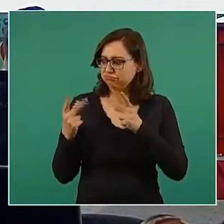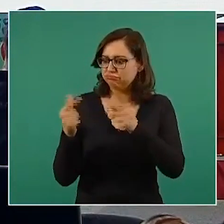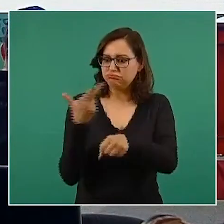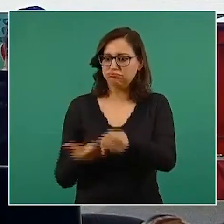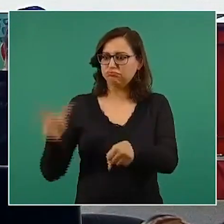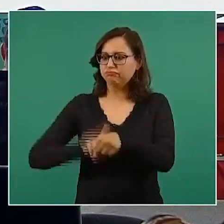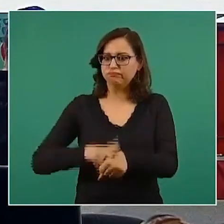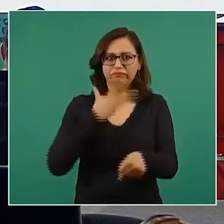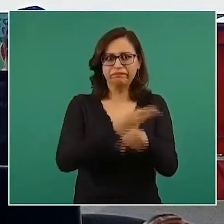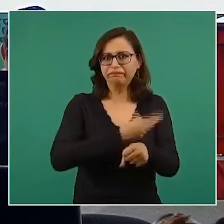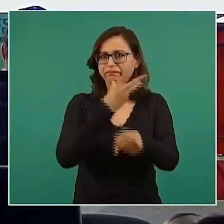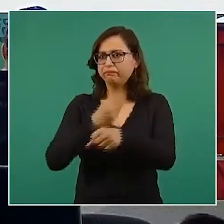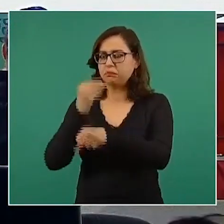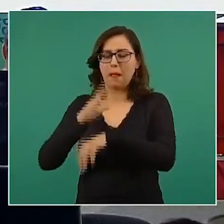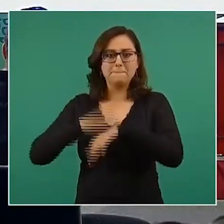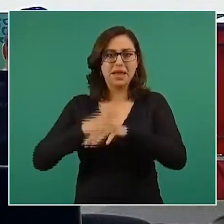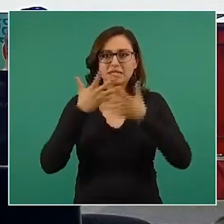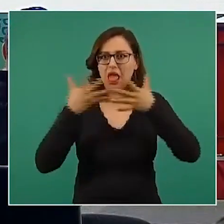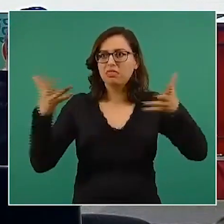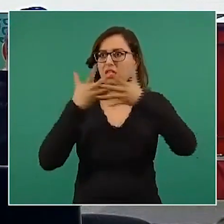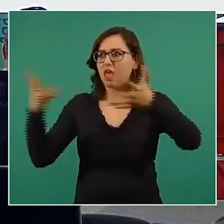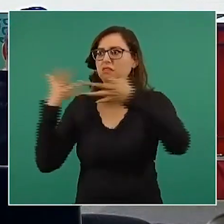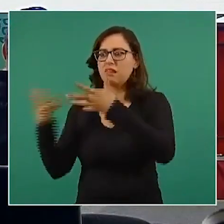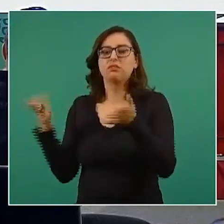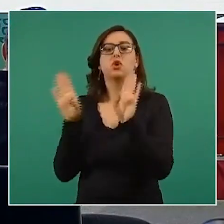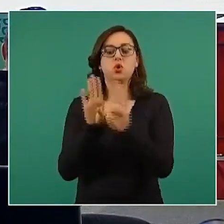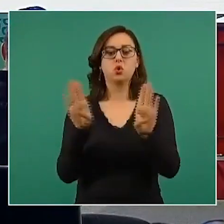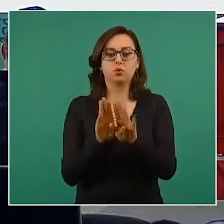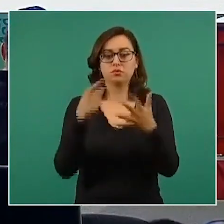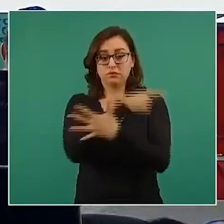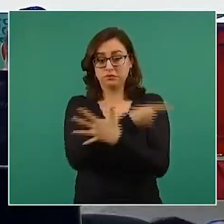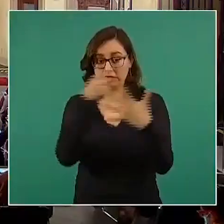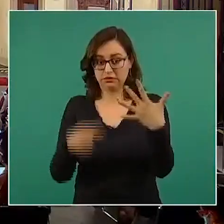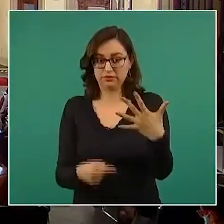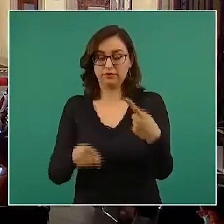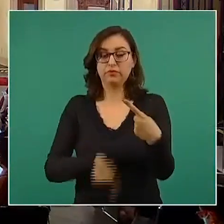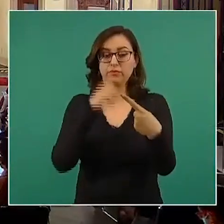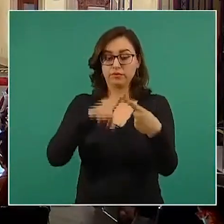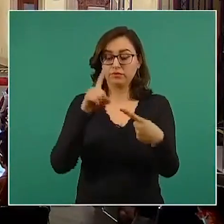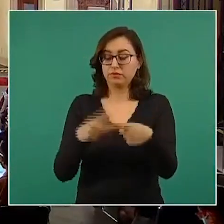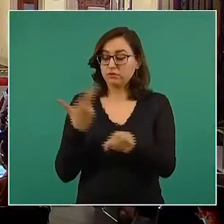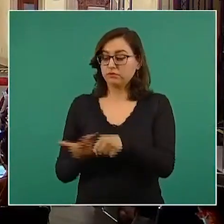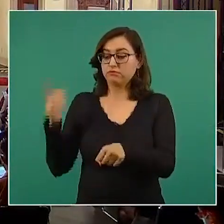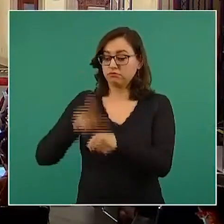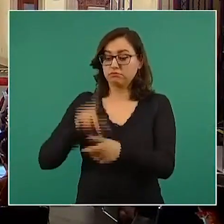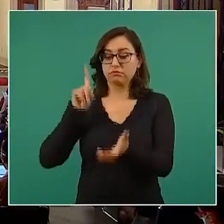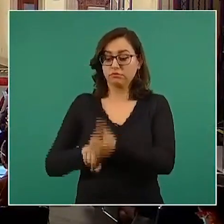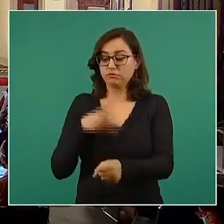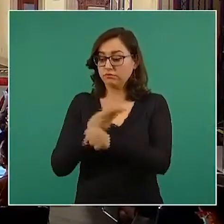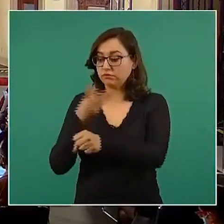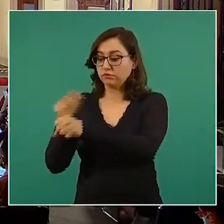de reconversión? Estas son las 5 estrategias prioritarias. La reconversión en nuestras propias unidades hospitalarias, la